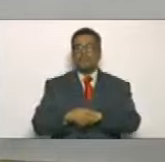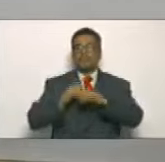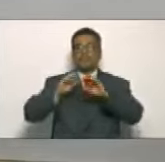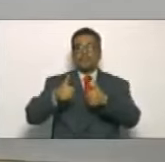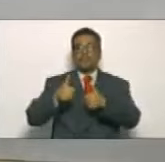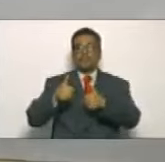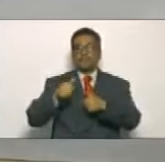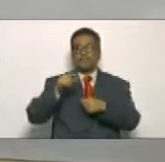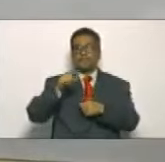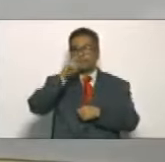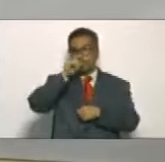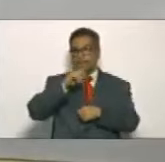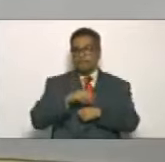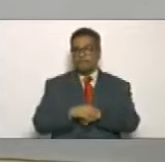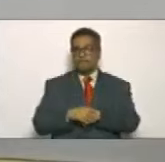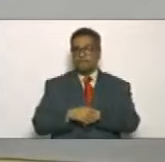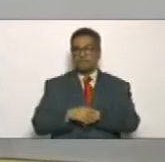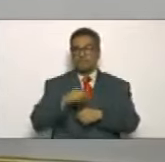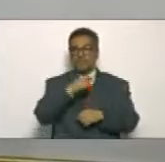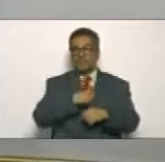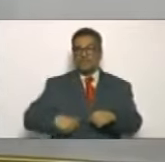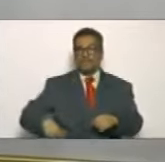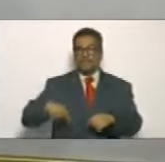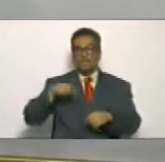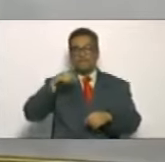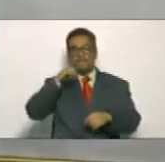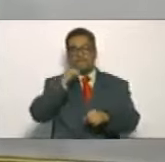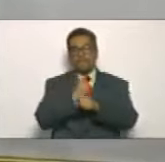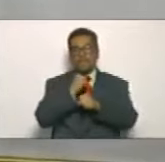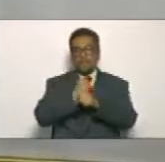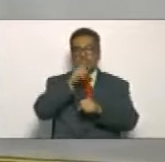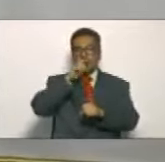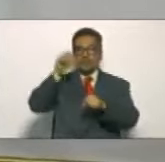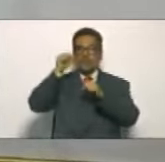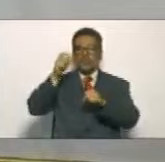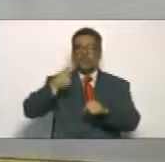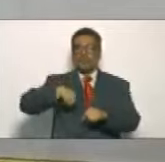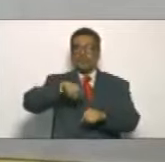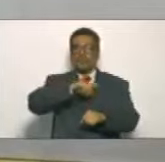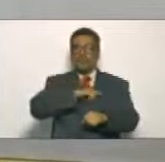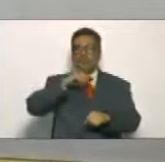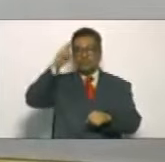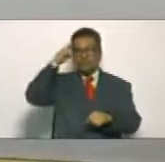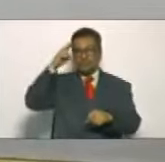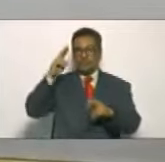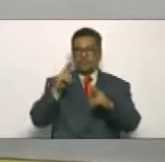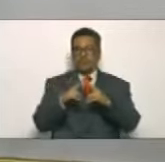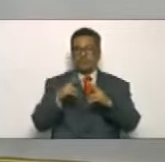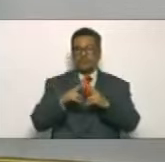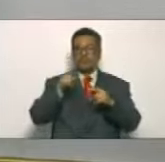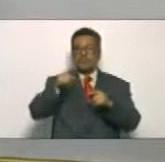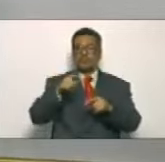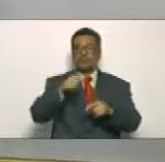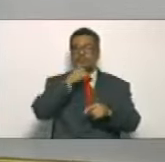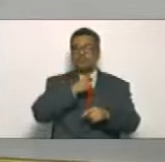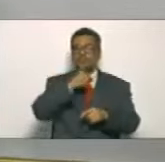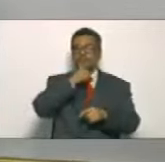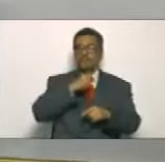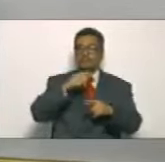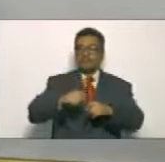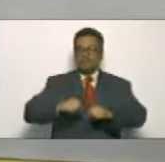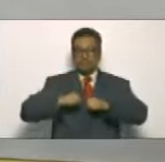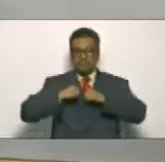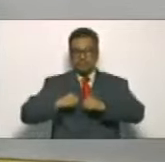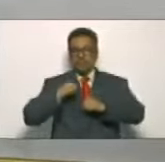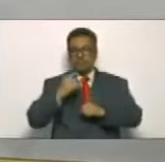inicia la etapa del presidente obrero Nicolás Maduro. Vaya nuestro reconocimiento por la resistencia, el